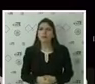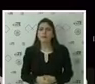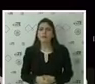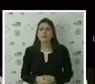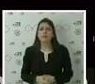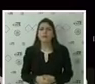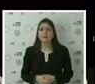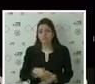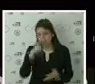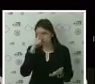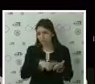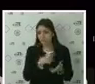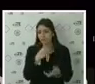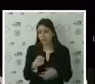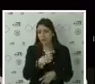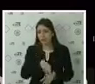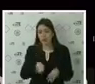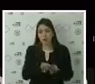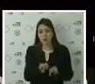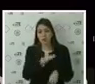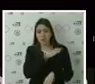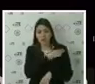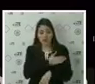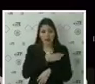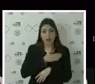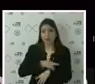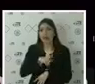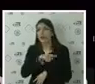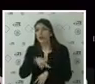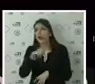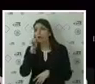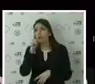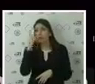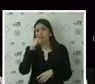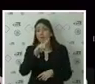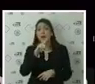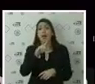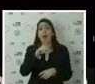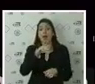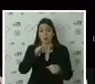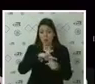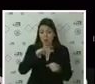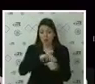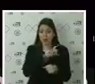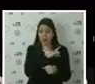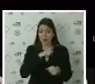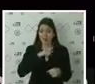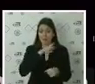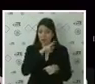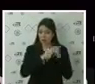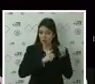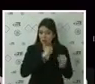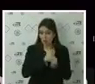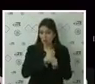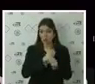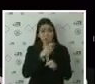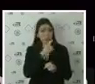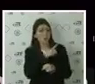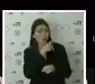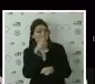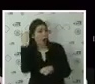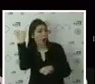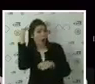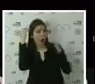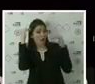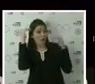Creo que los ejercicios democráticos, a pesar de que la edad para votar sean los 18 años, no se limitan a los adultos, sino que es